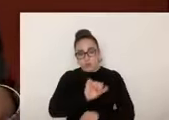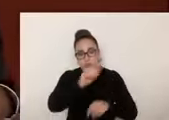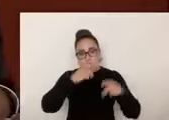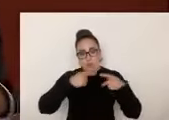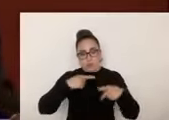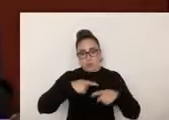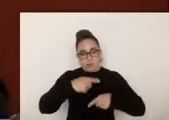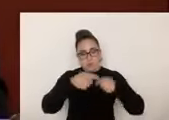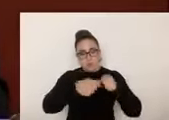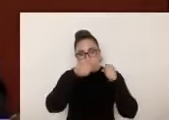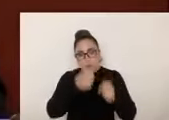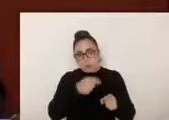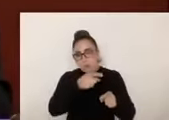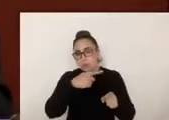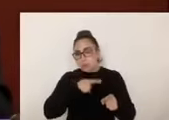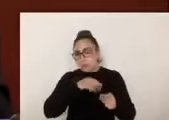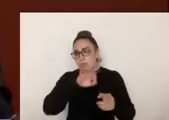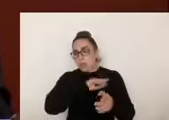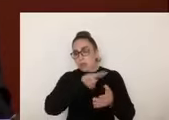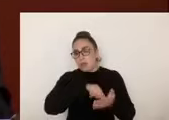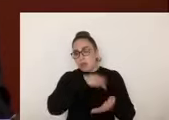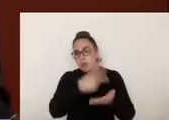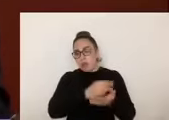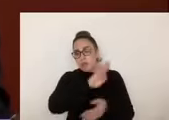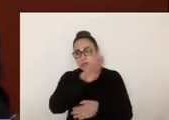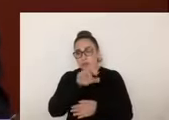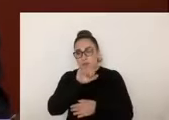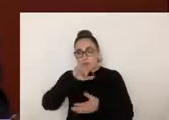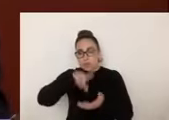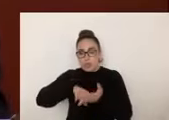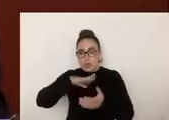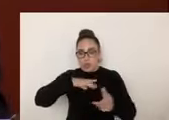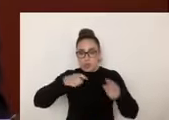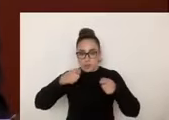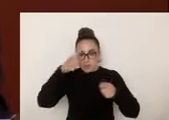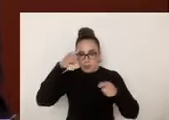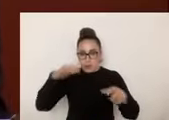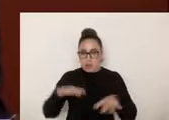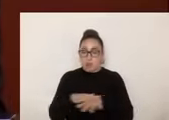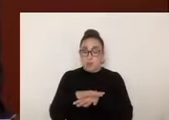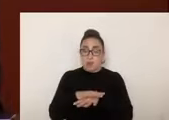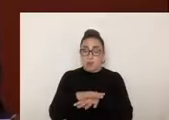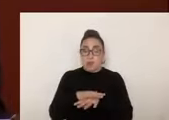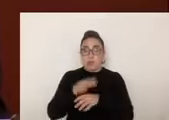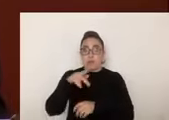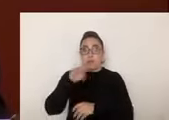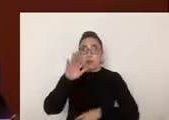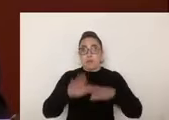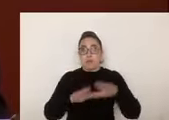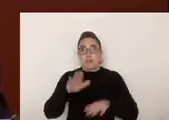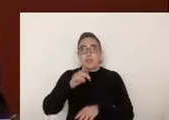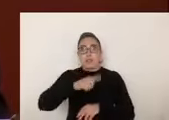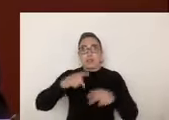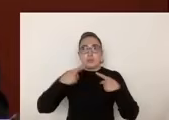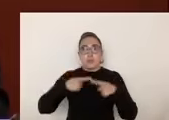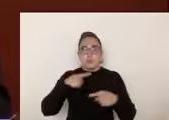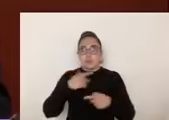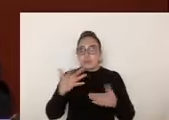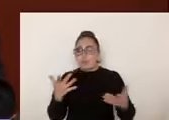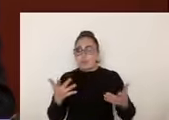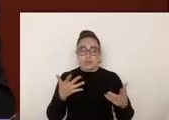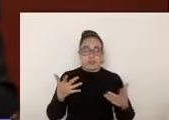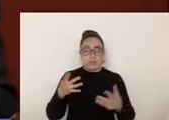segura. Es manipulación, claro que es manipulación, pero muchas veces el conocimiento de estas situaciones y de estas,